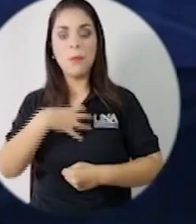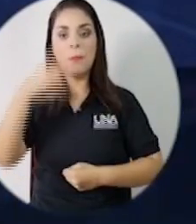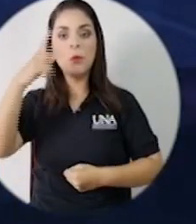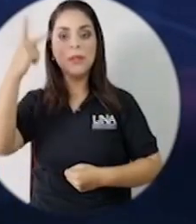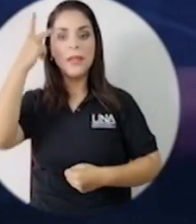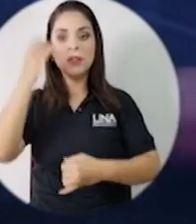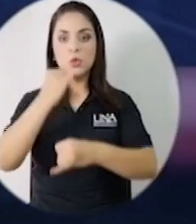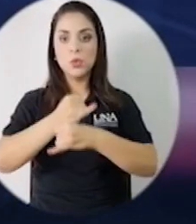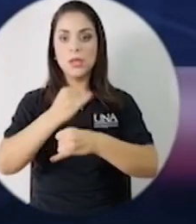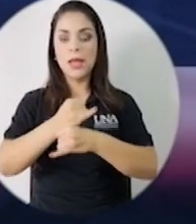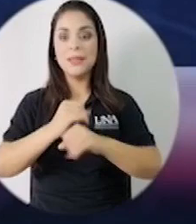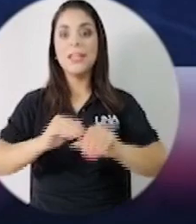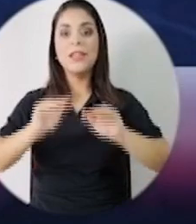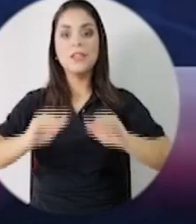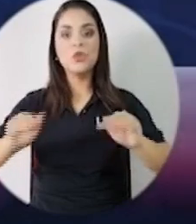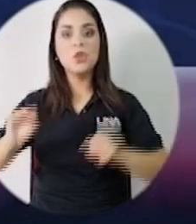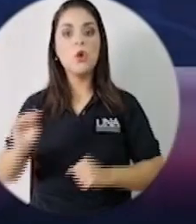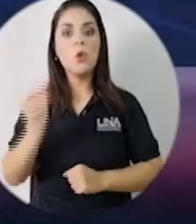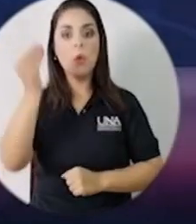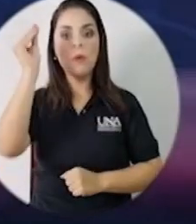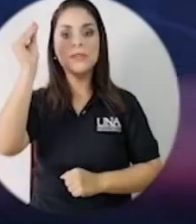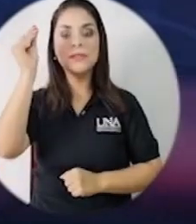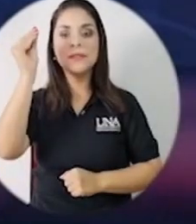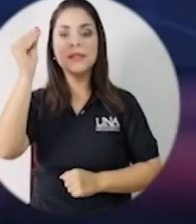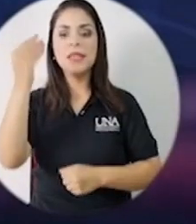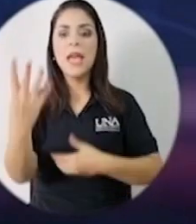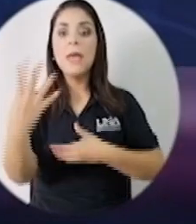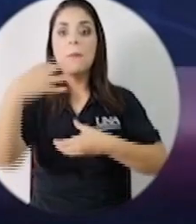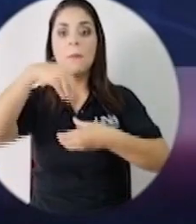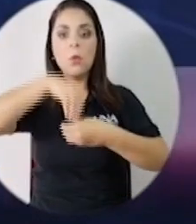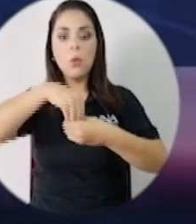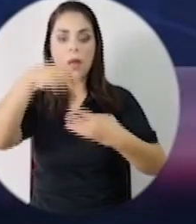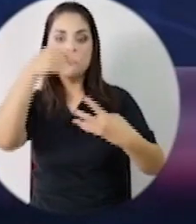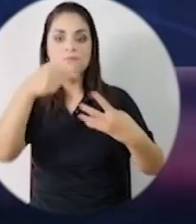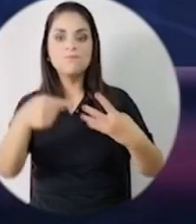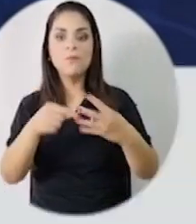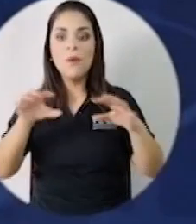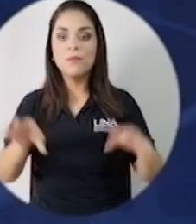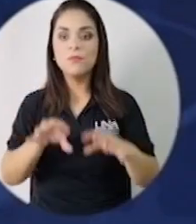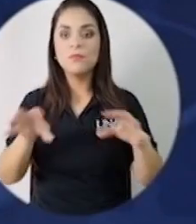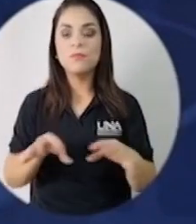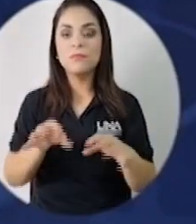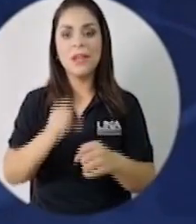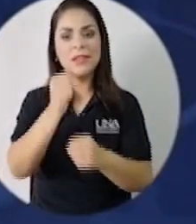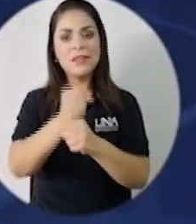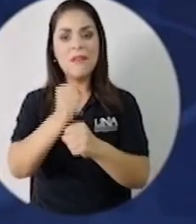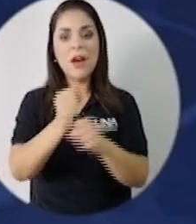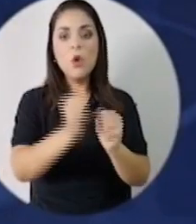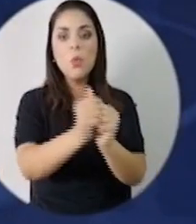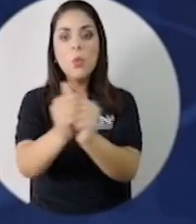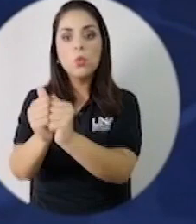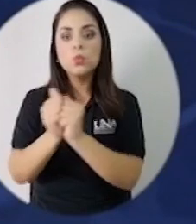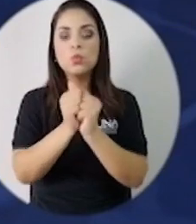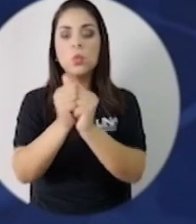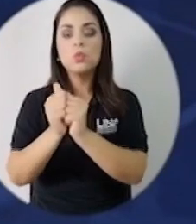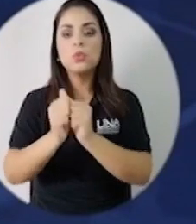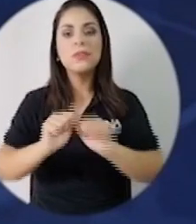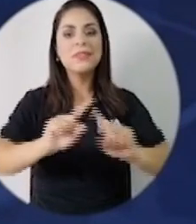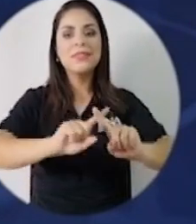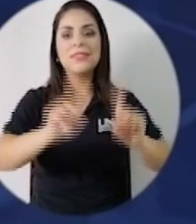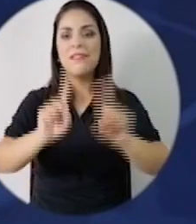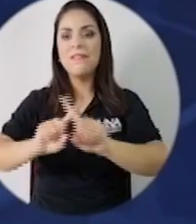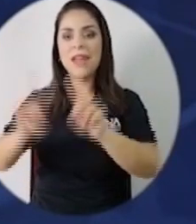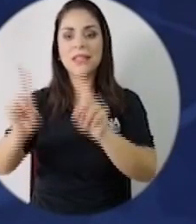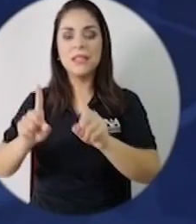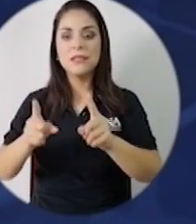política institucional de niñez y adolescencia que involucrará una serie de acciones para trabajar en conjunto con